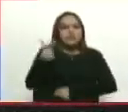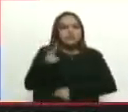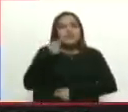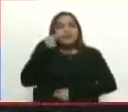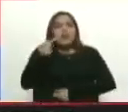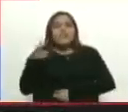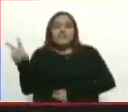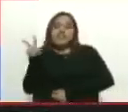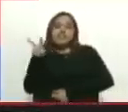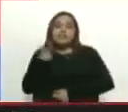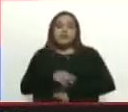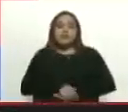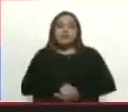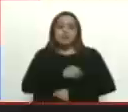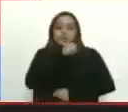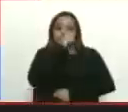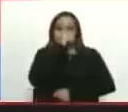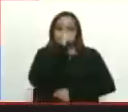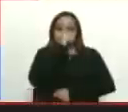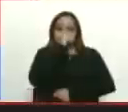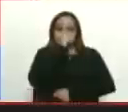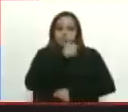Venezuela una amenaza